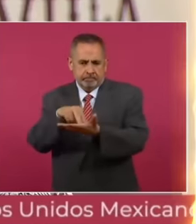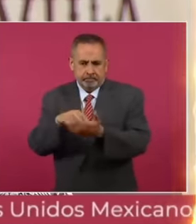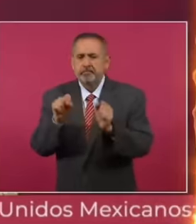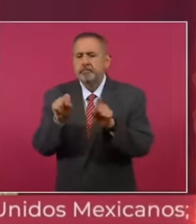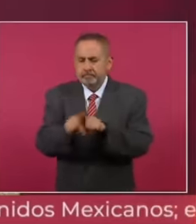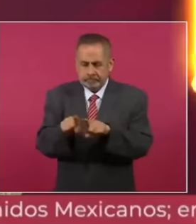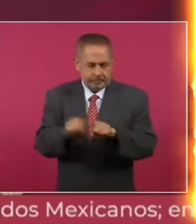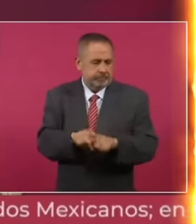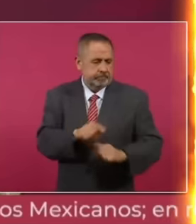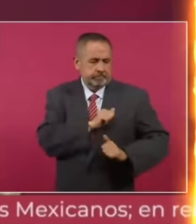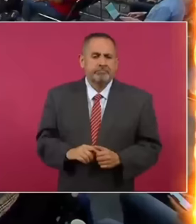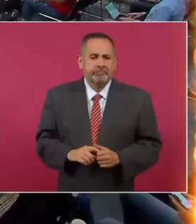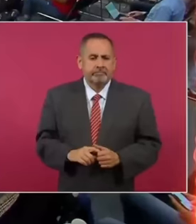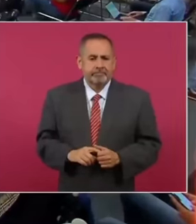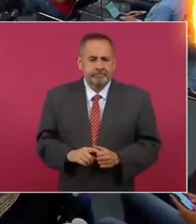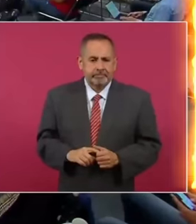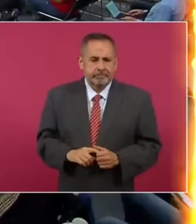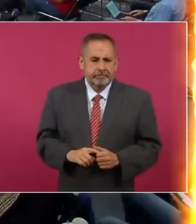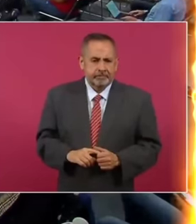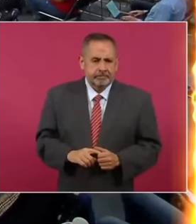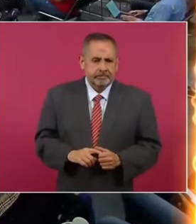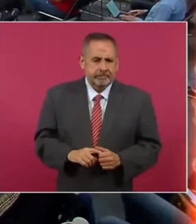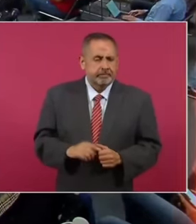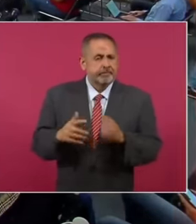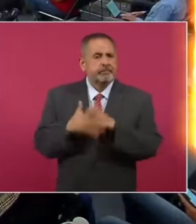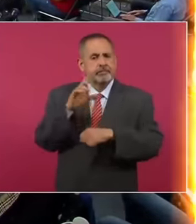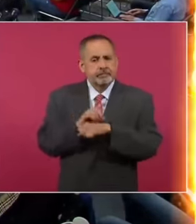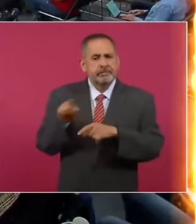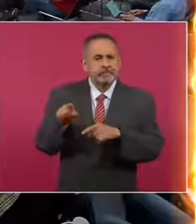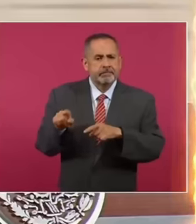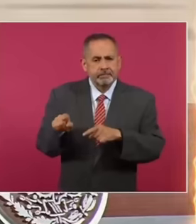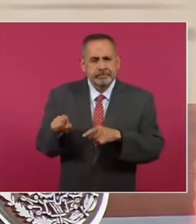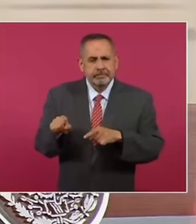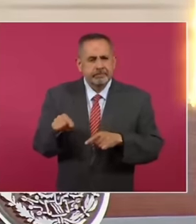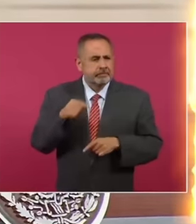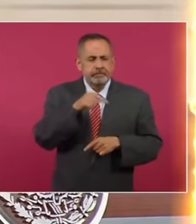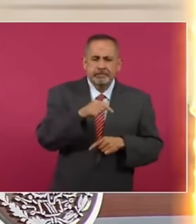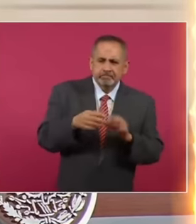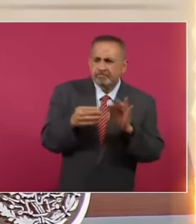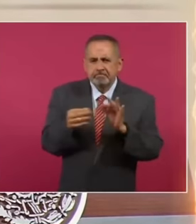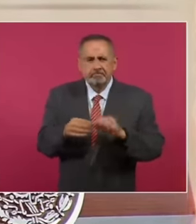presidente al respecto. Que están manejando mucho